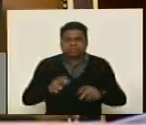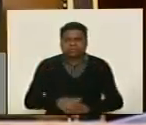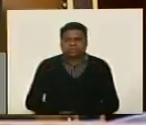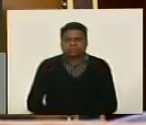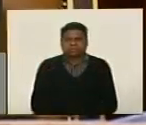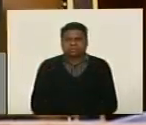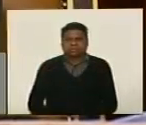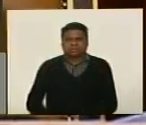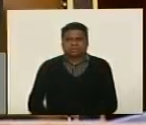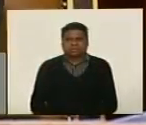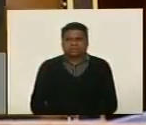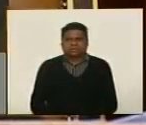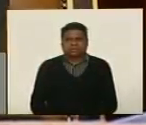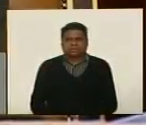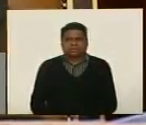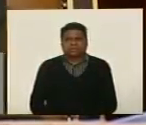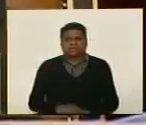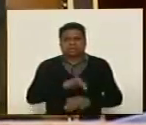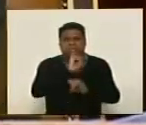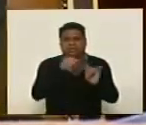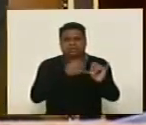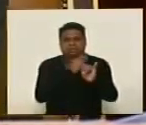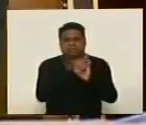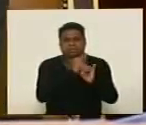medios nacionales e internacionales.